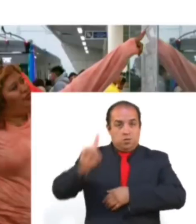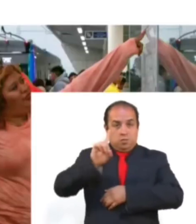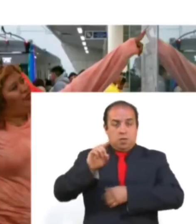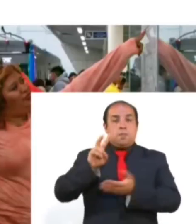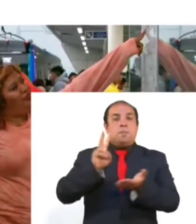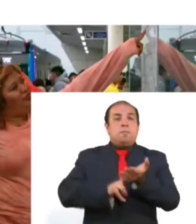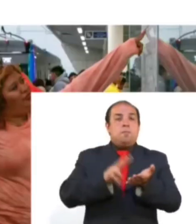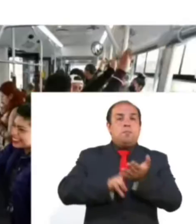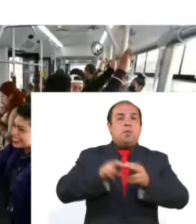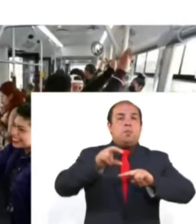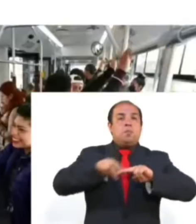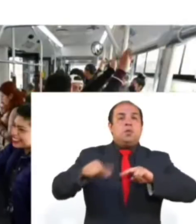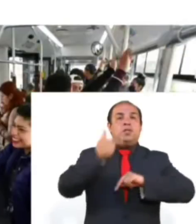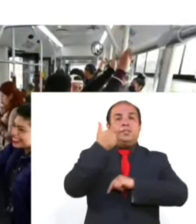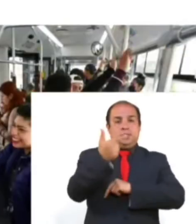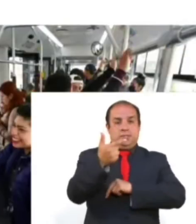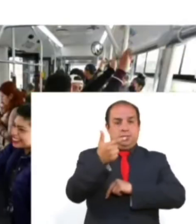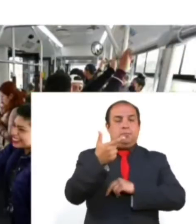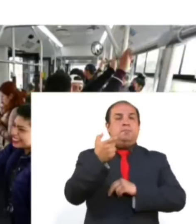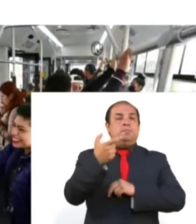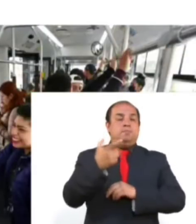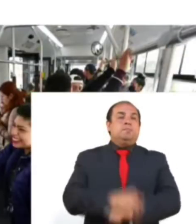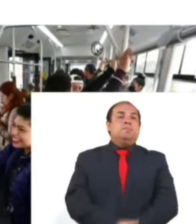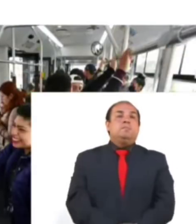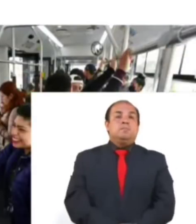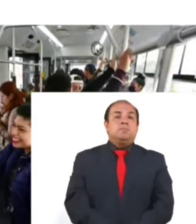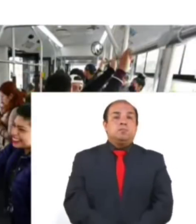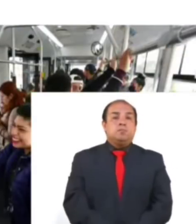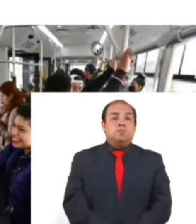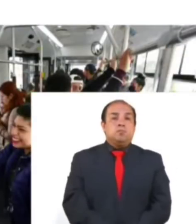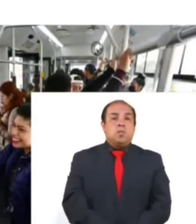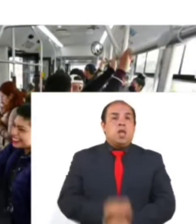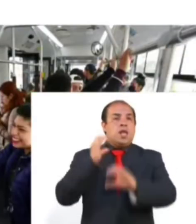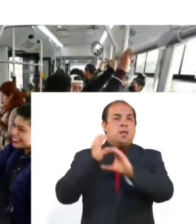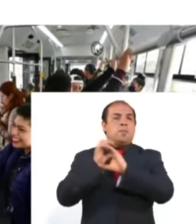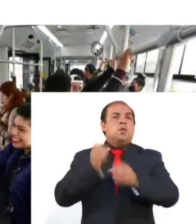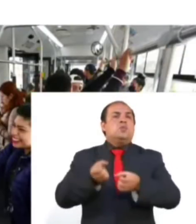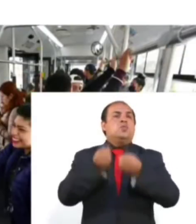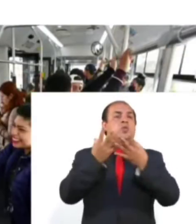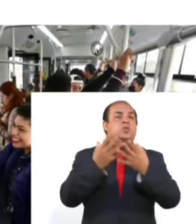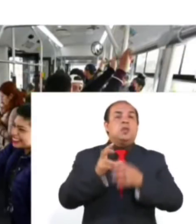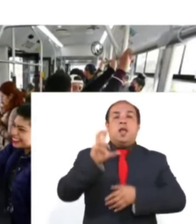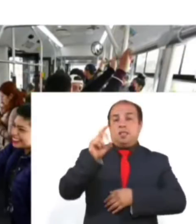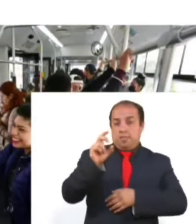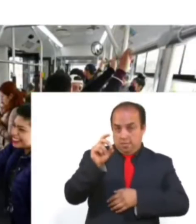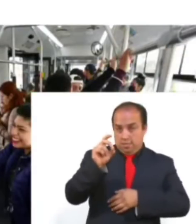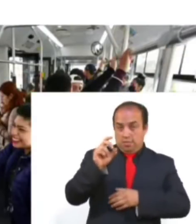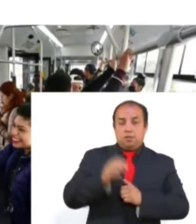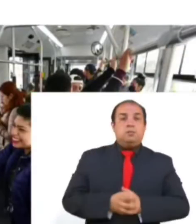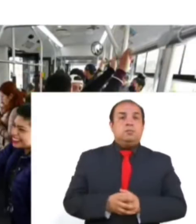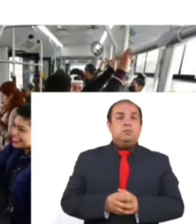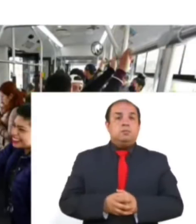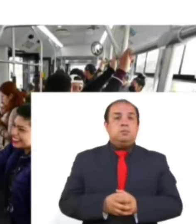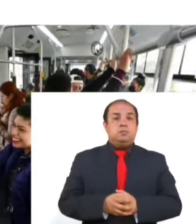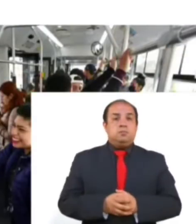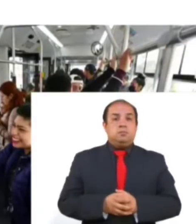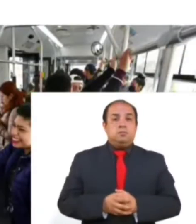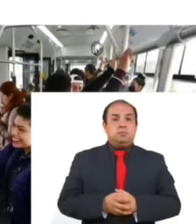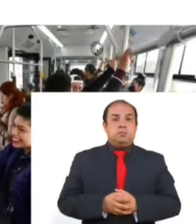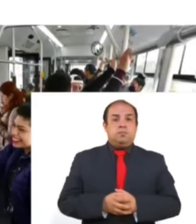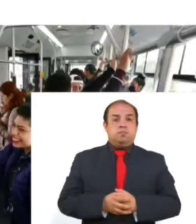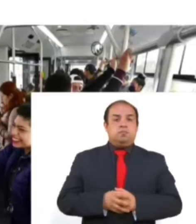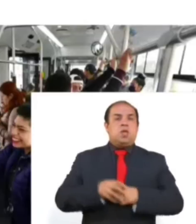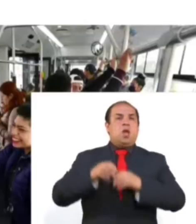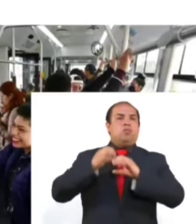costo de 7 pesos la flota total ahorita asignada son 30 unidades articuladas y